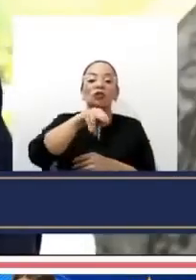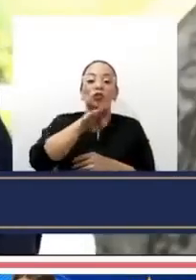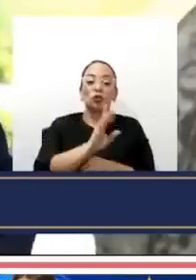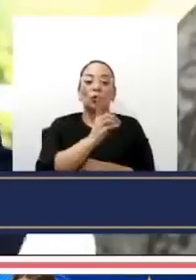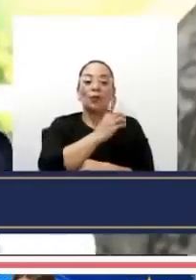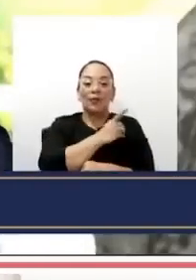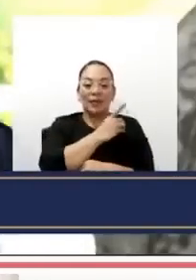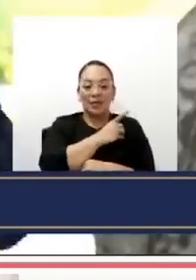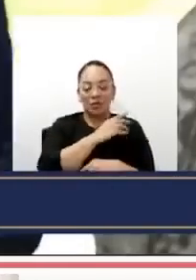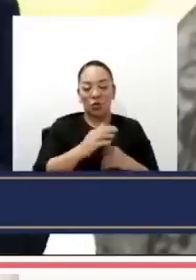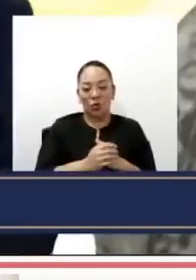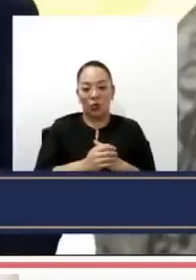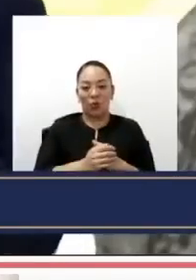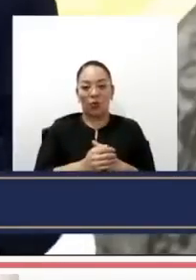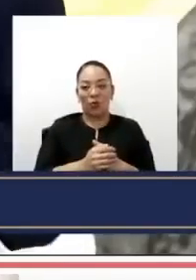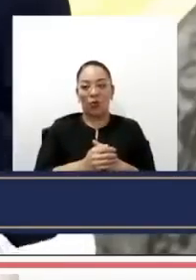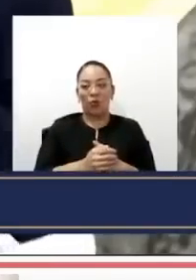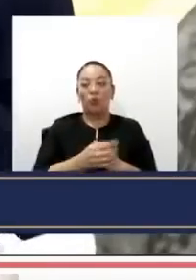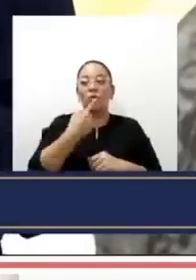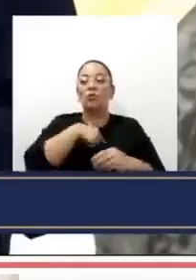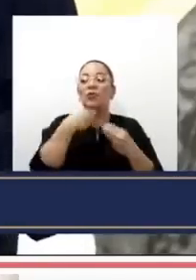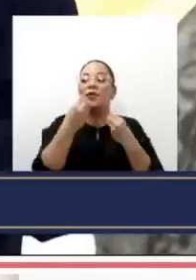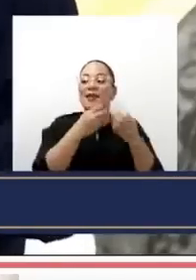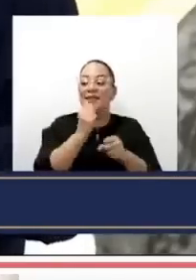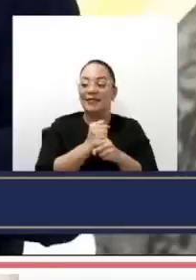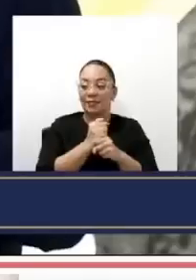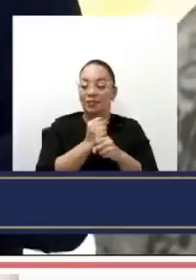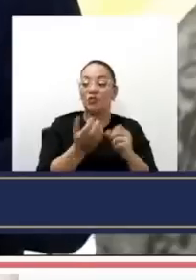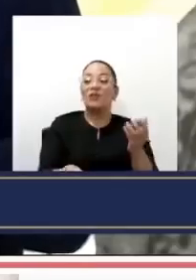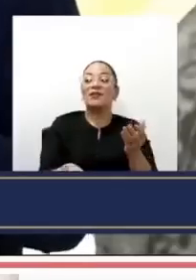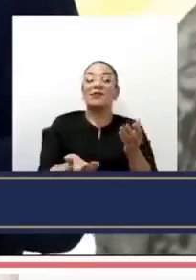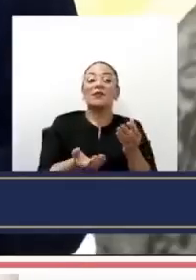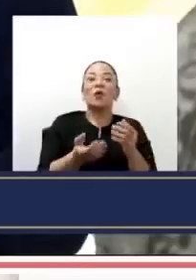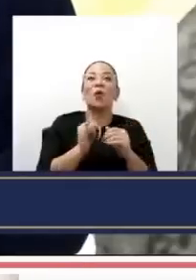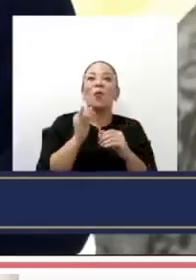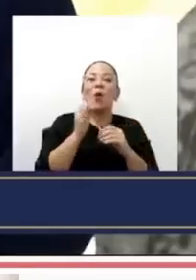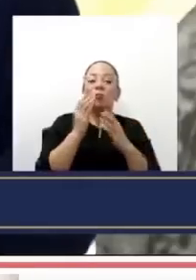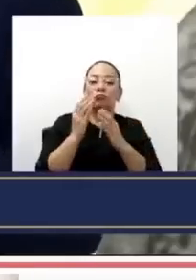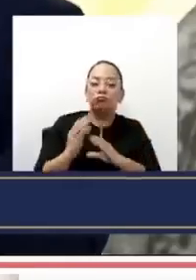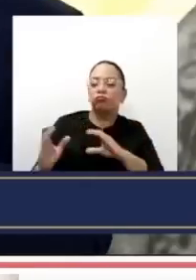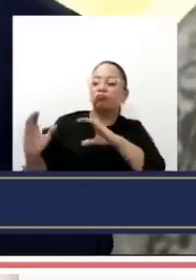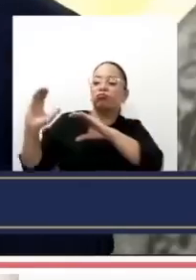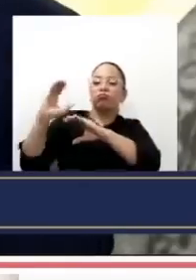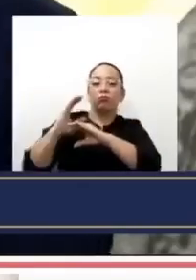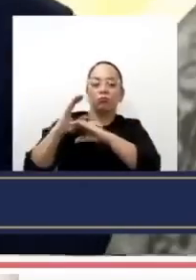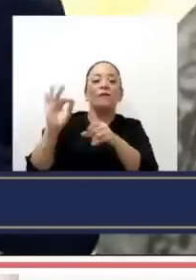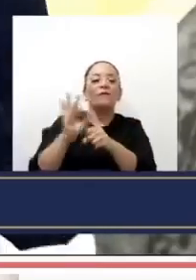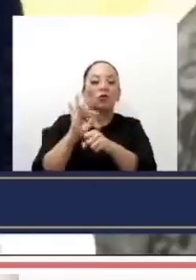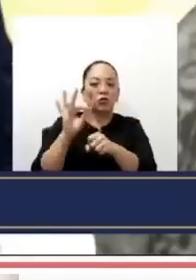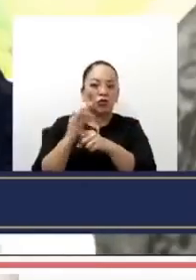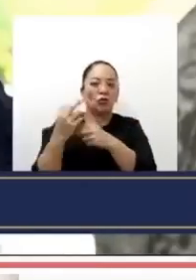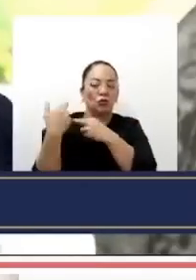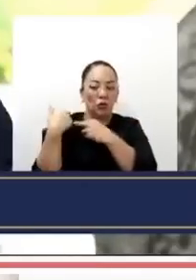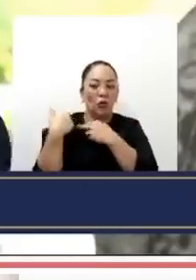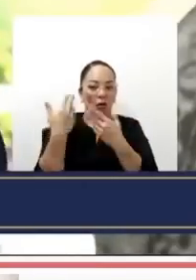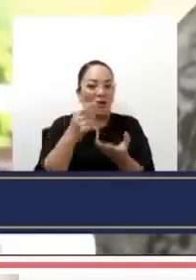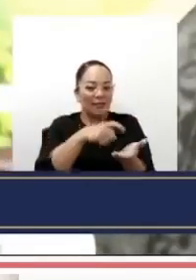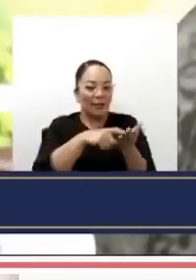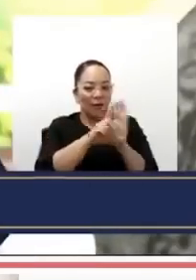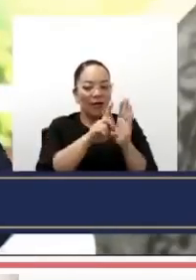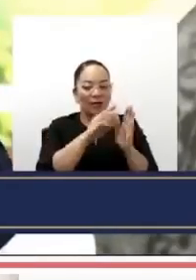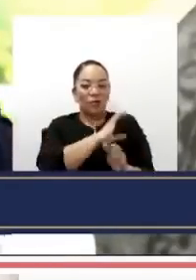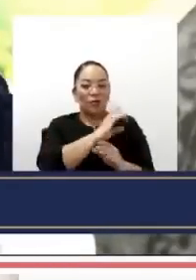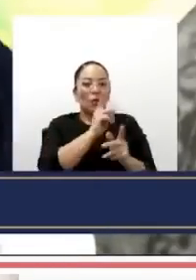subdirección. Entonces lo que hacemos es recargarle la función de subdirector exigida por la ley de policía a